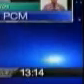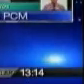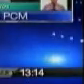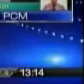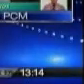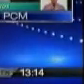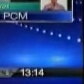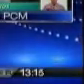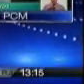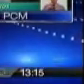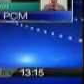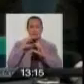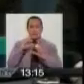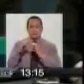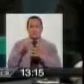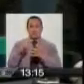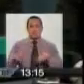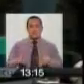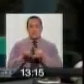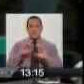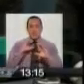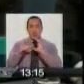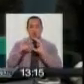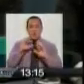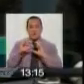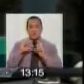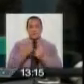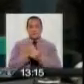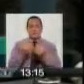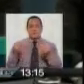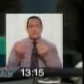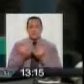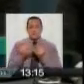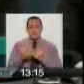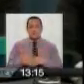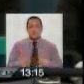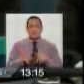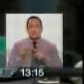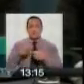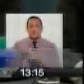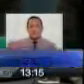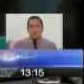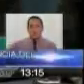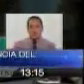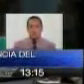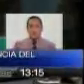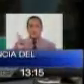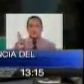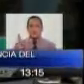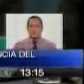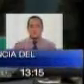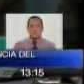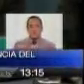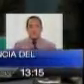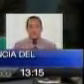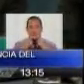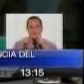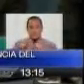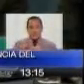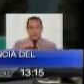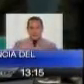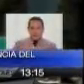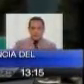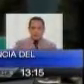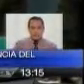Defensa. Adelante. De las comunicaciones y de las conversaciones por parte de organizaciones criminales que están